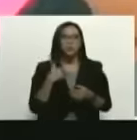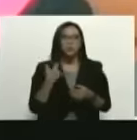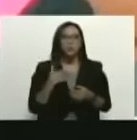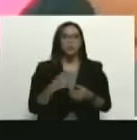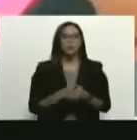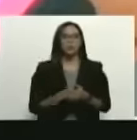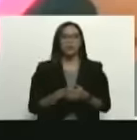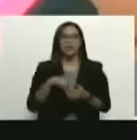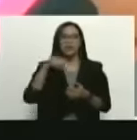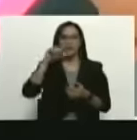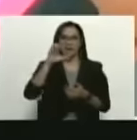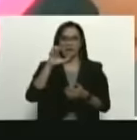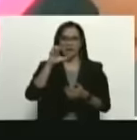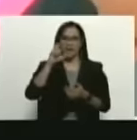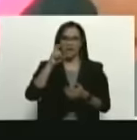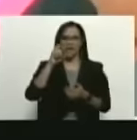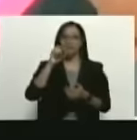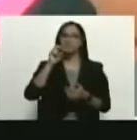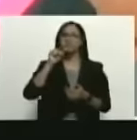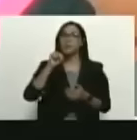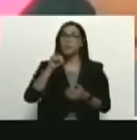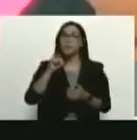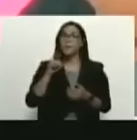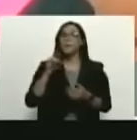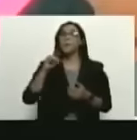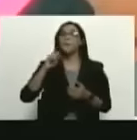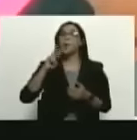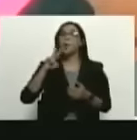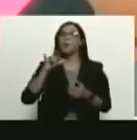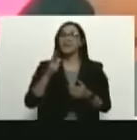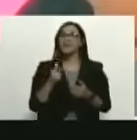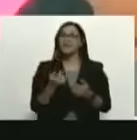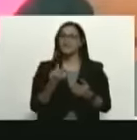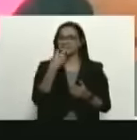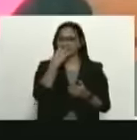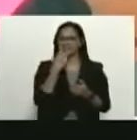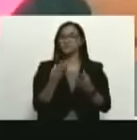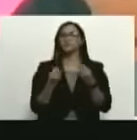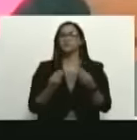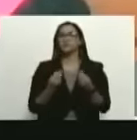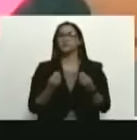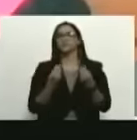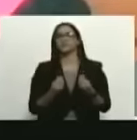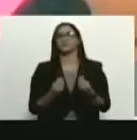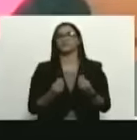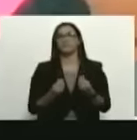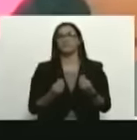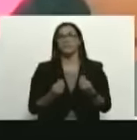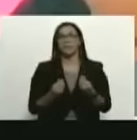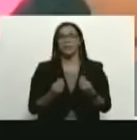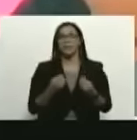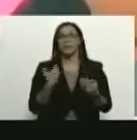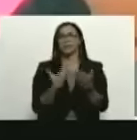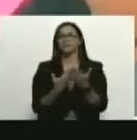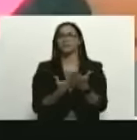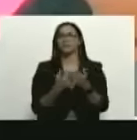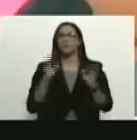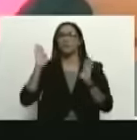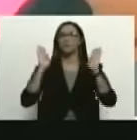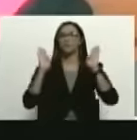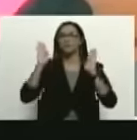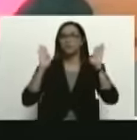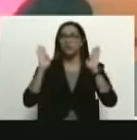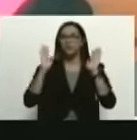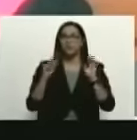la ExxonMobil una altísima influencia para su postulación,